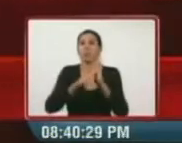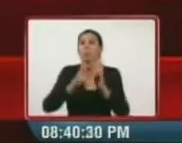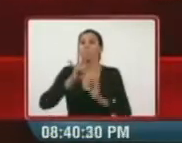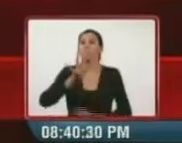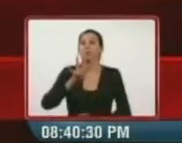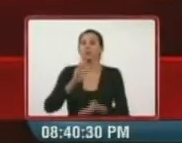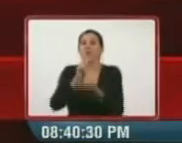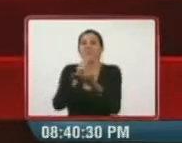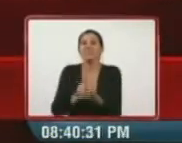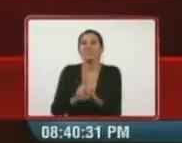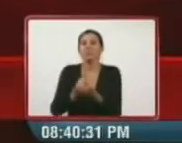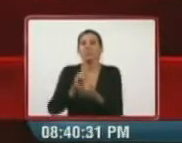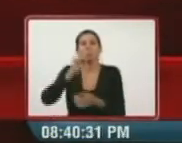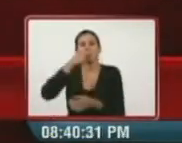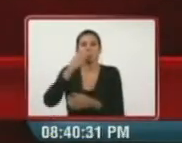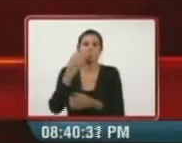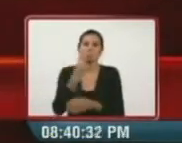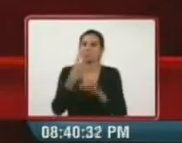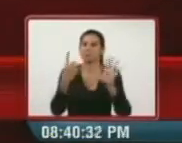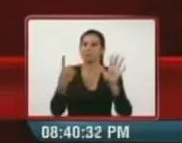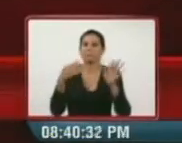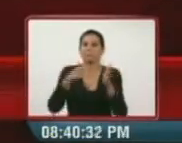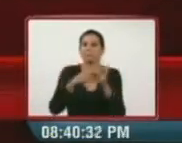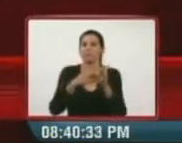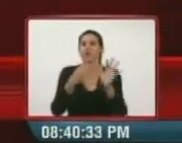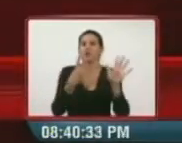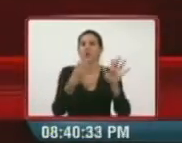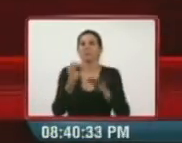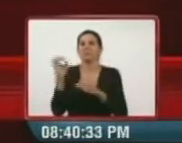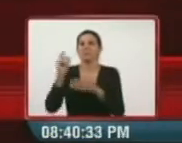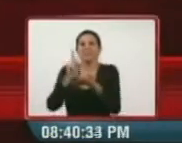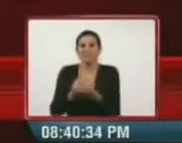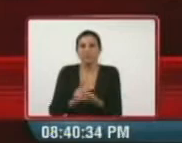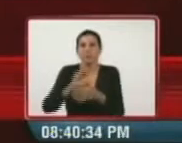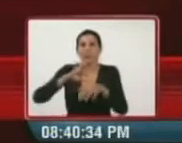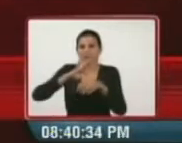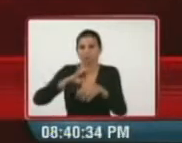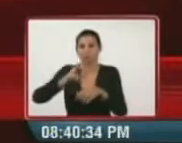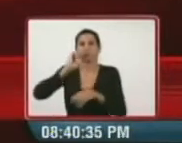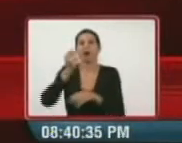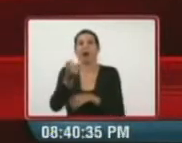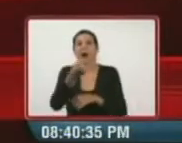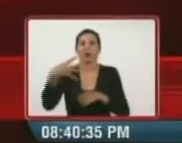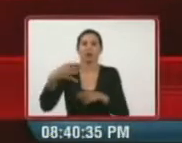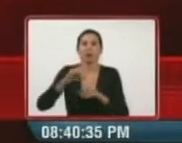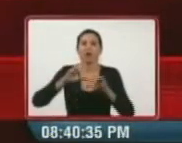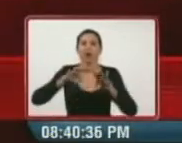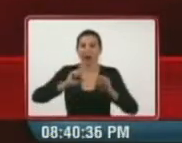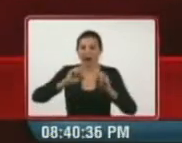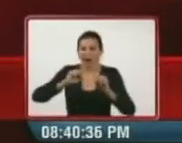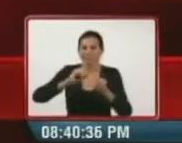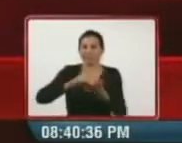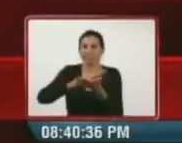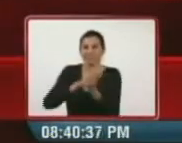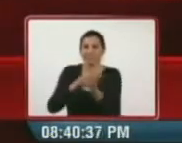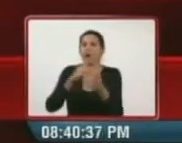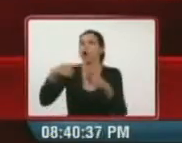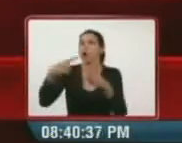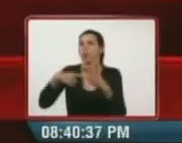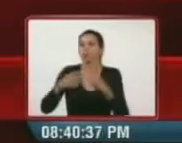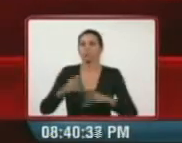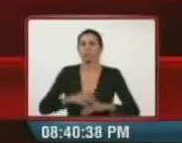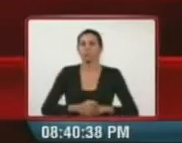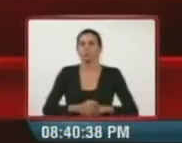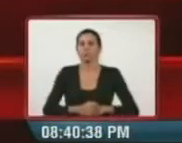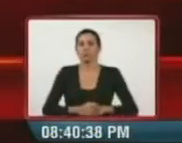como 26.900 kilos de carnes y otros víveres como arroz, harina, azúcar, entre otros, donde